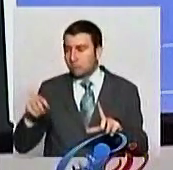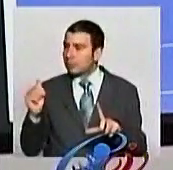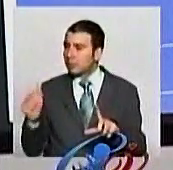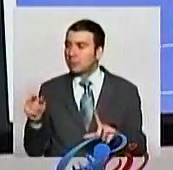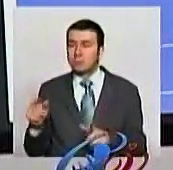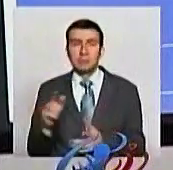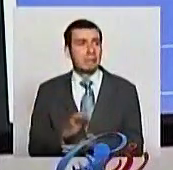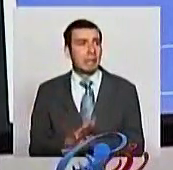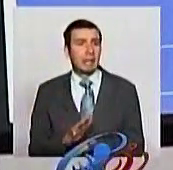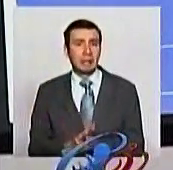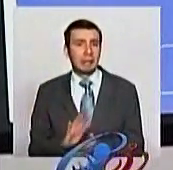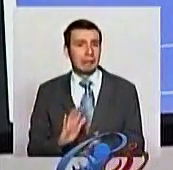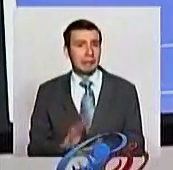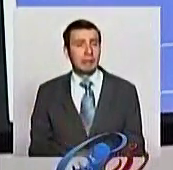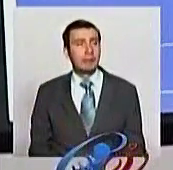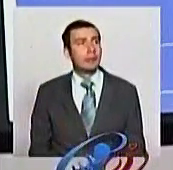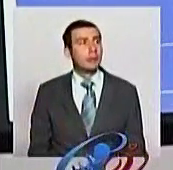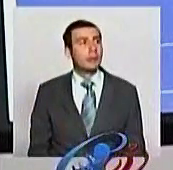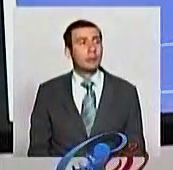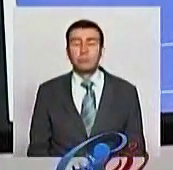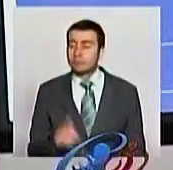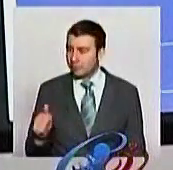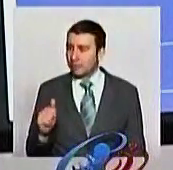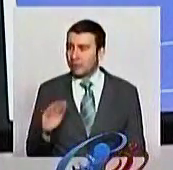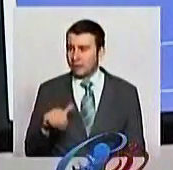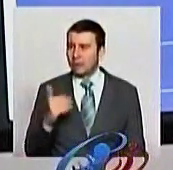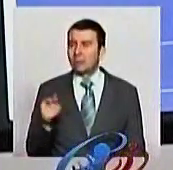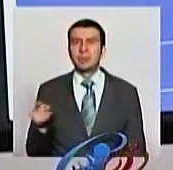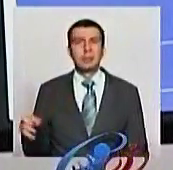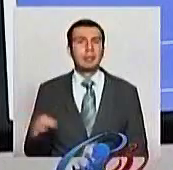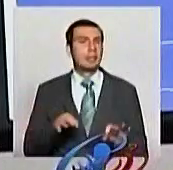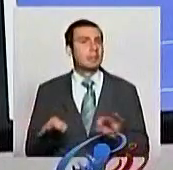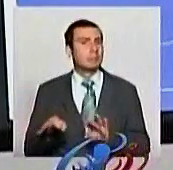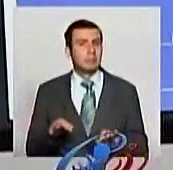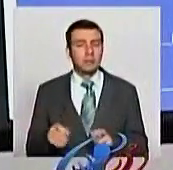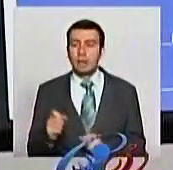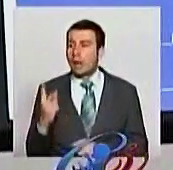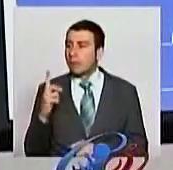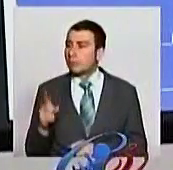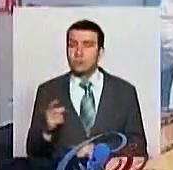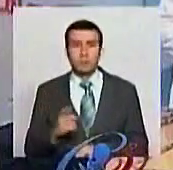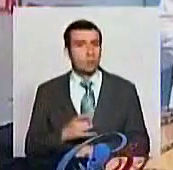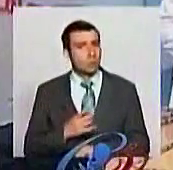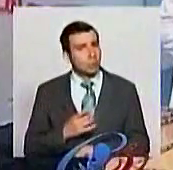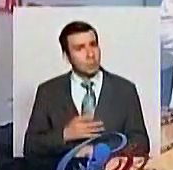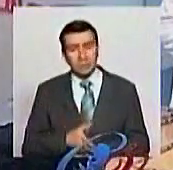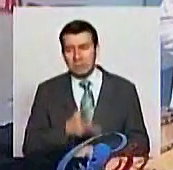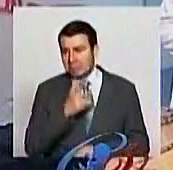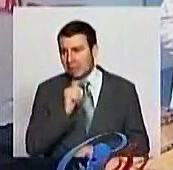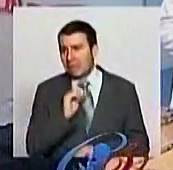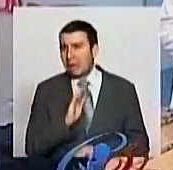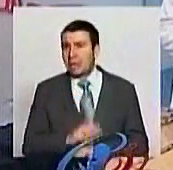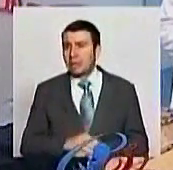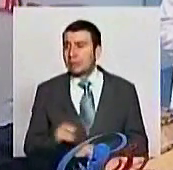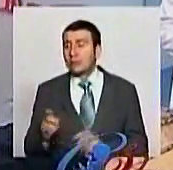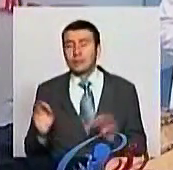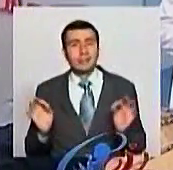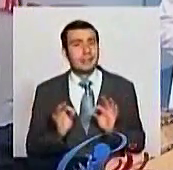tranquilo. Él ahorita les puede contar que es un procedimiento que no duele, que es muy